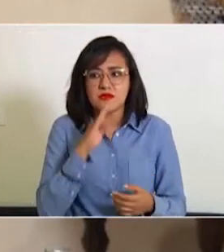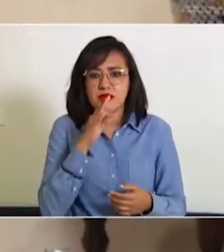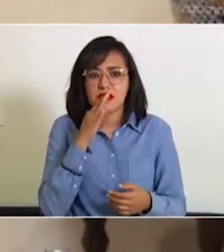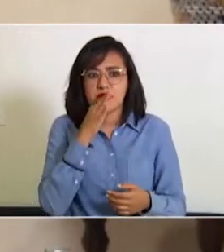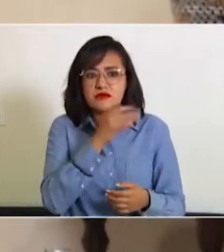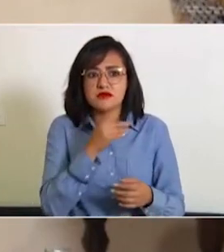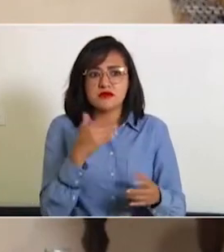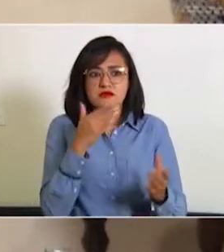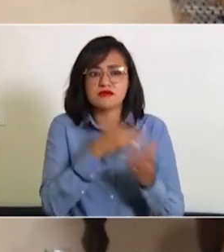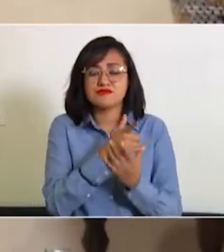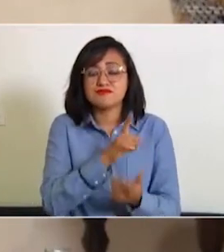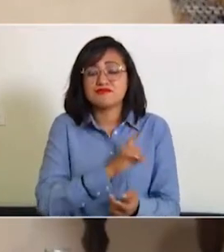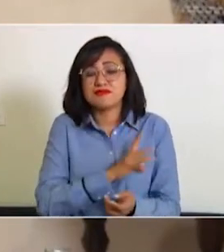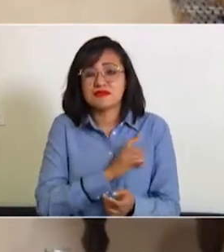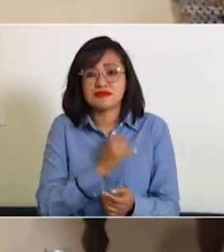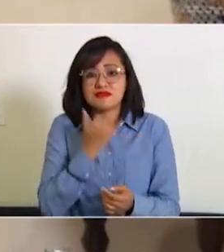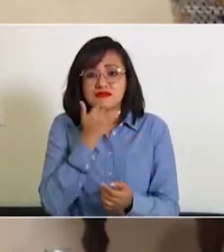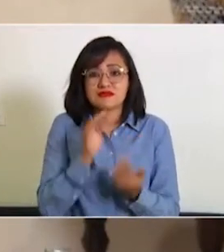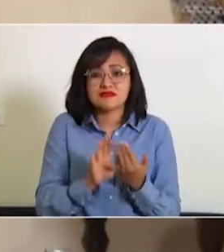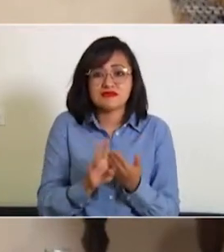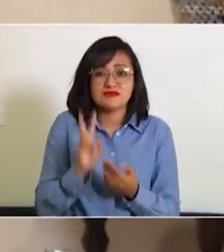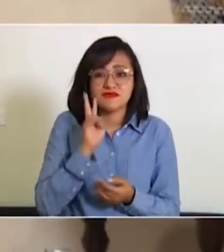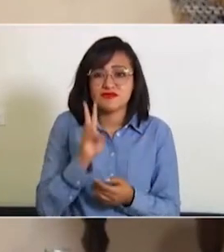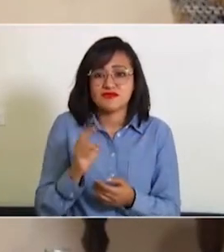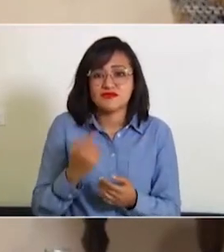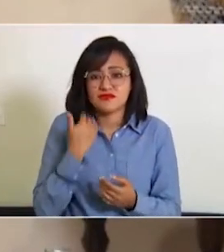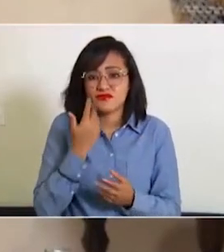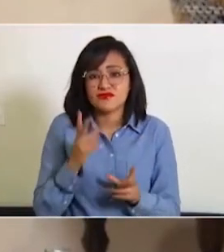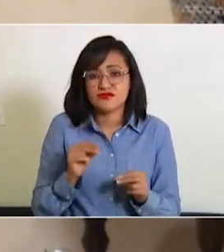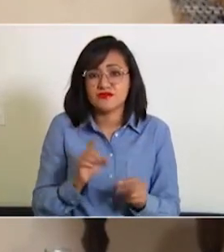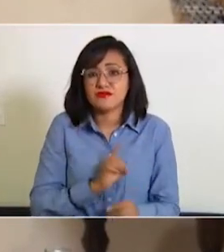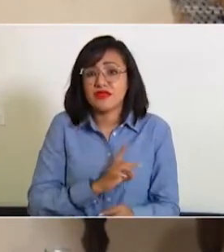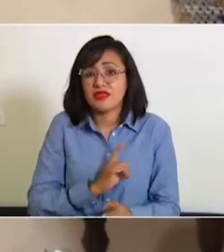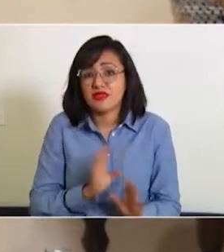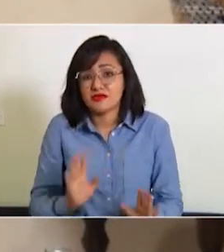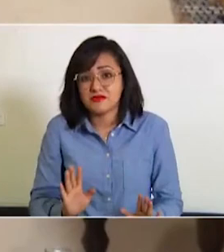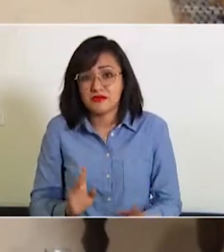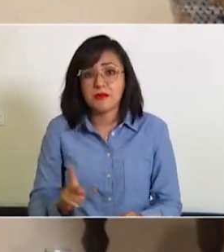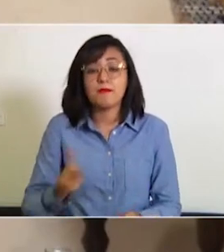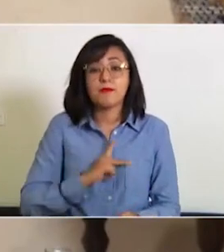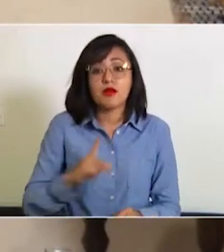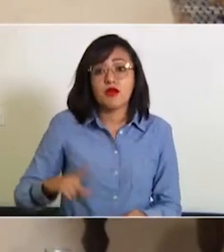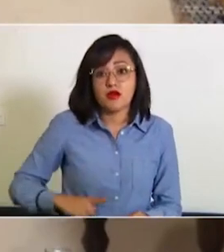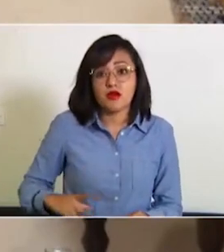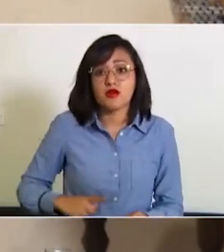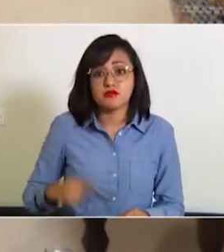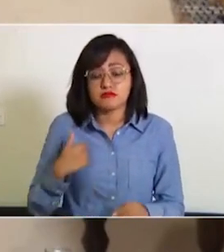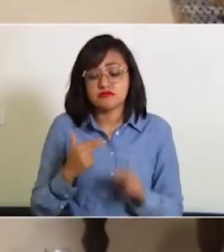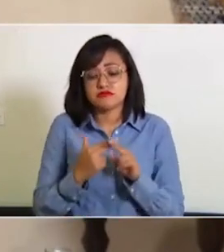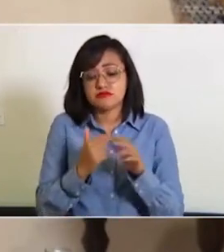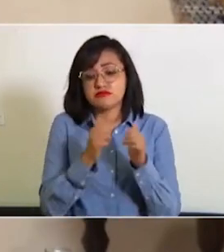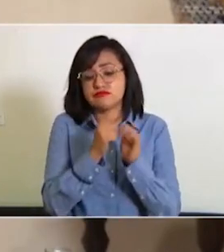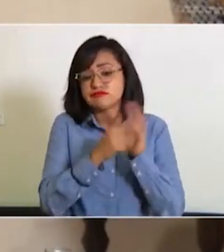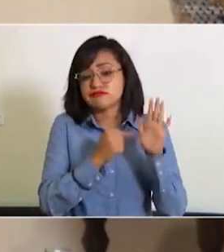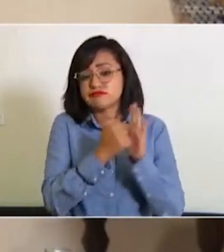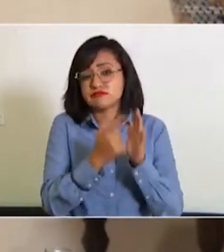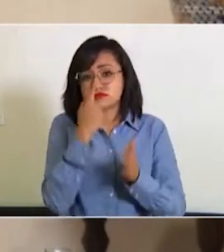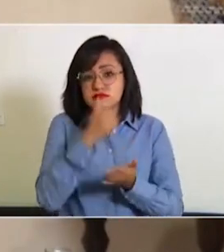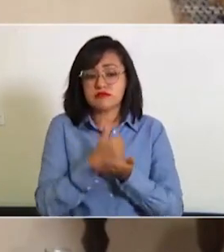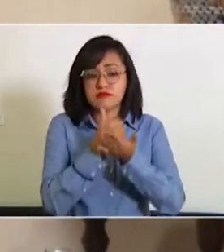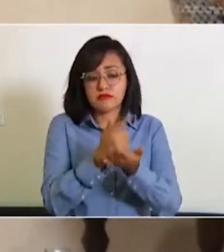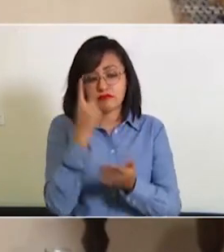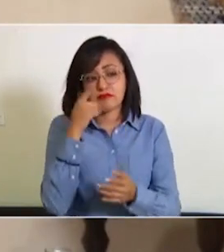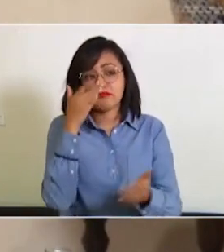cosas, y rechazó recibirla. Pero de parte del gobierno cumplimos la palabra de